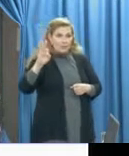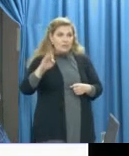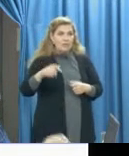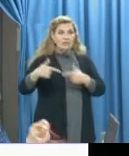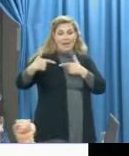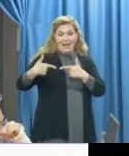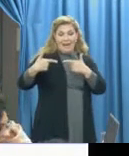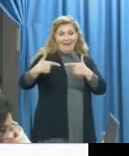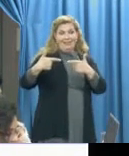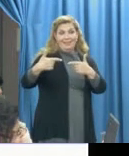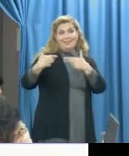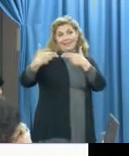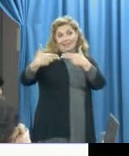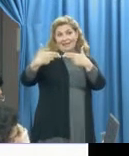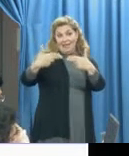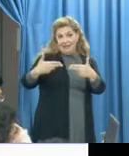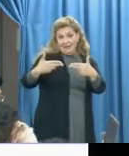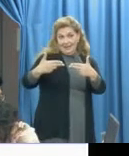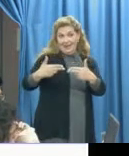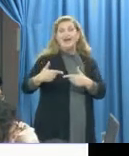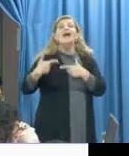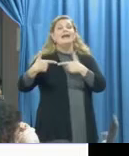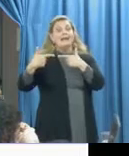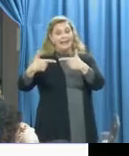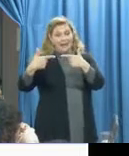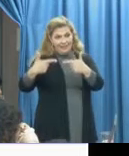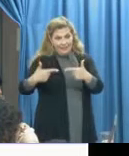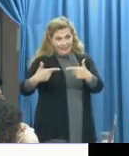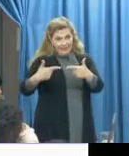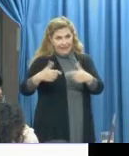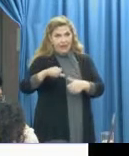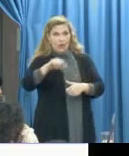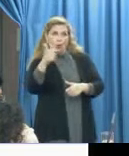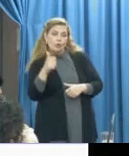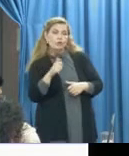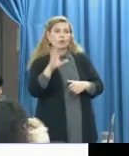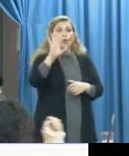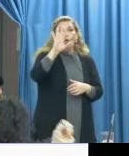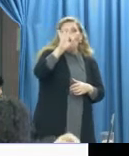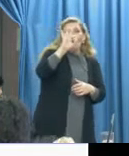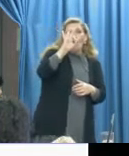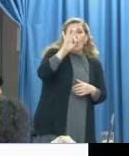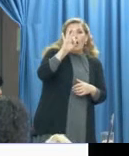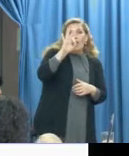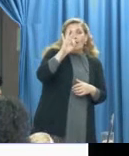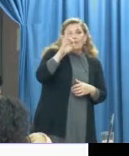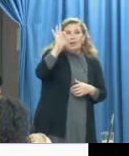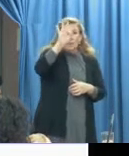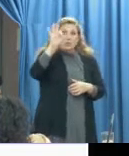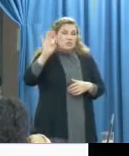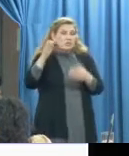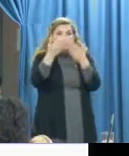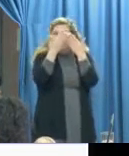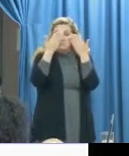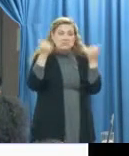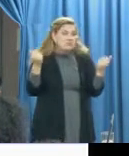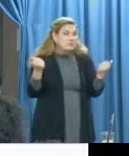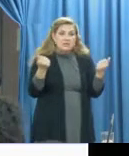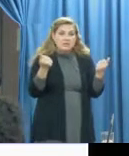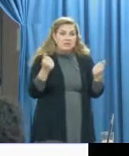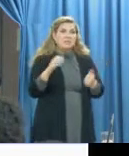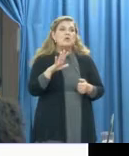causa hereditaria, de causa genética. El otro 40% no sabemos, puede haber